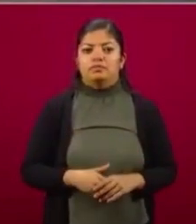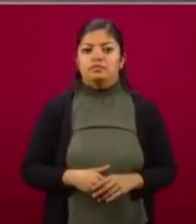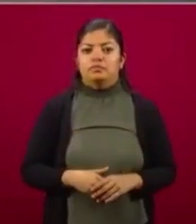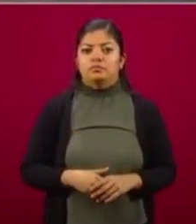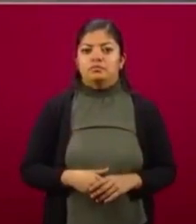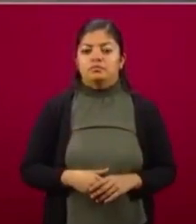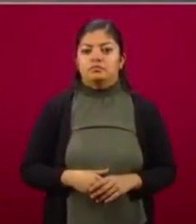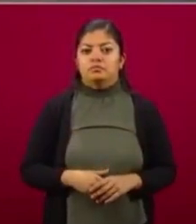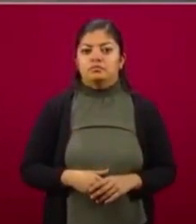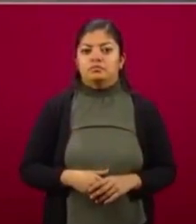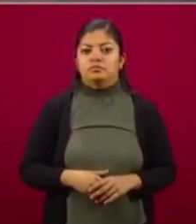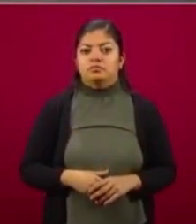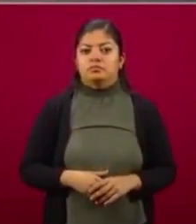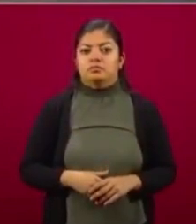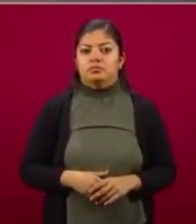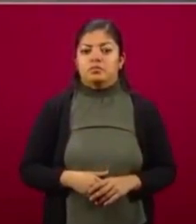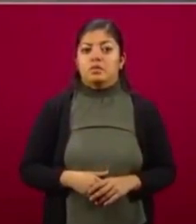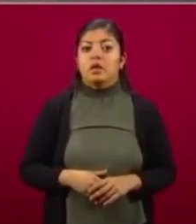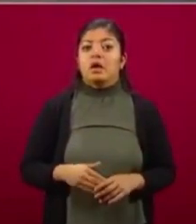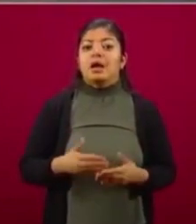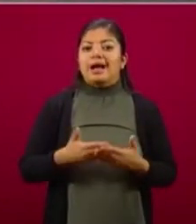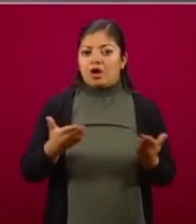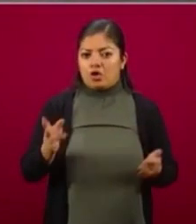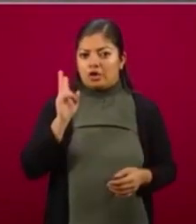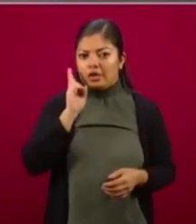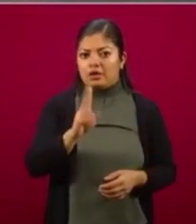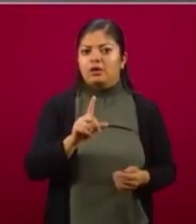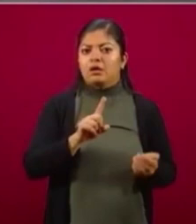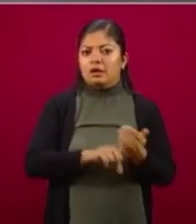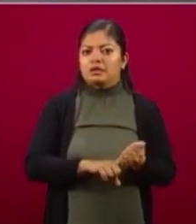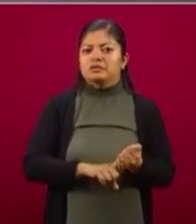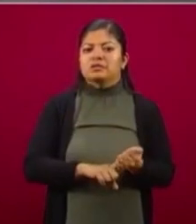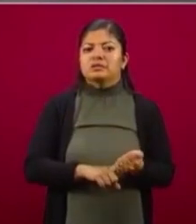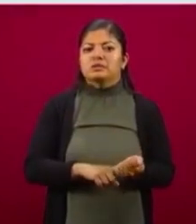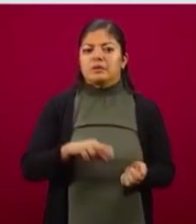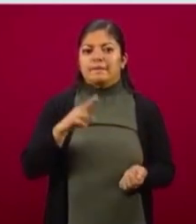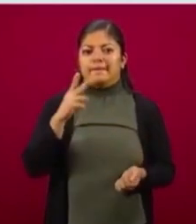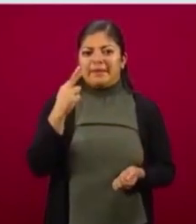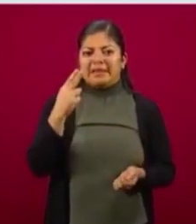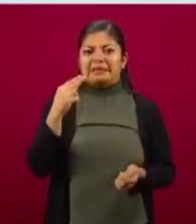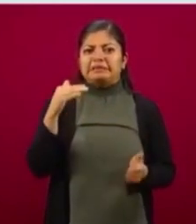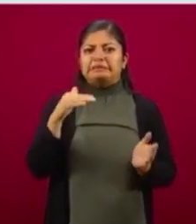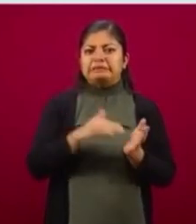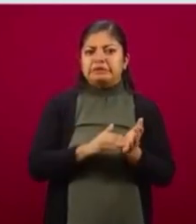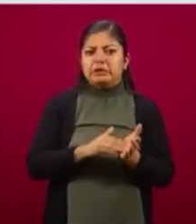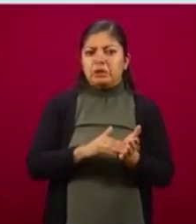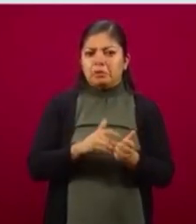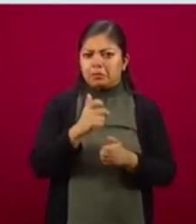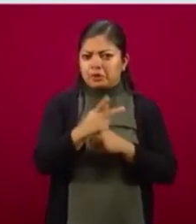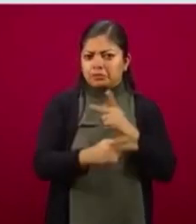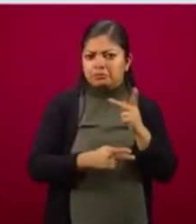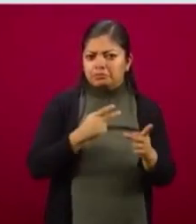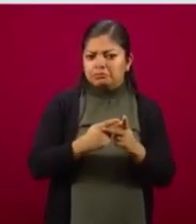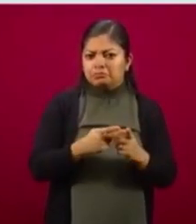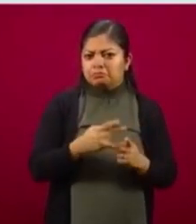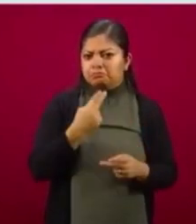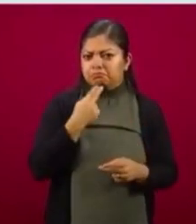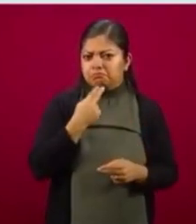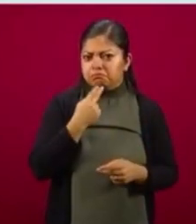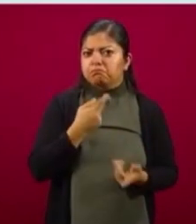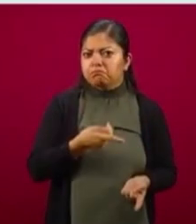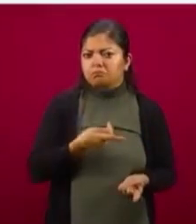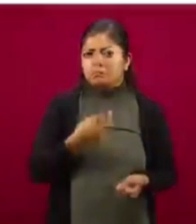Si lo vemos de esta manera, ¿qué representa ayudar con 25 mil pesos con este crédito pagadero durante 3 años